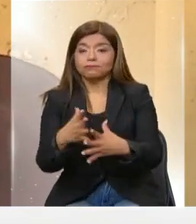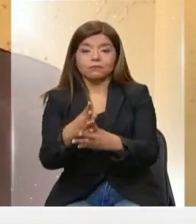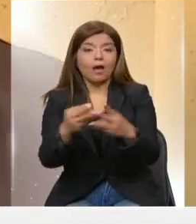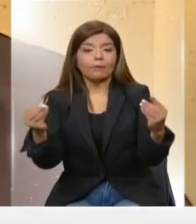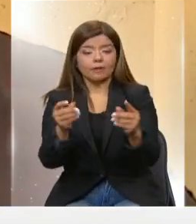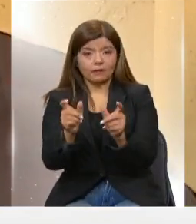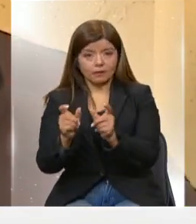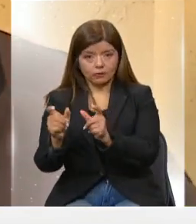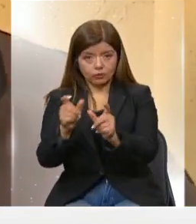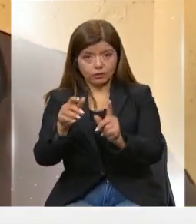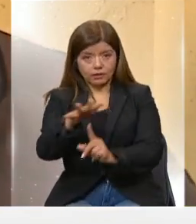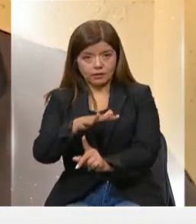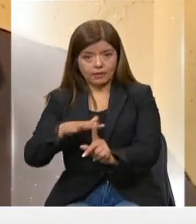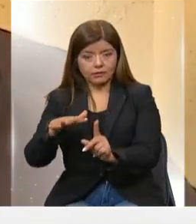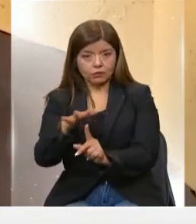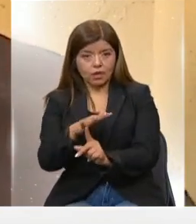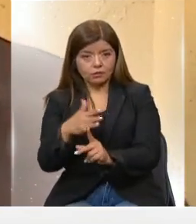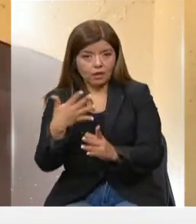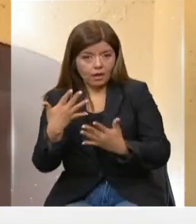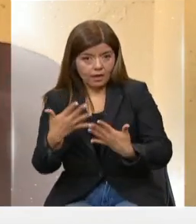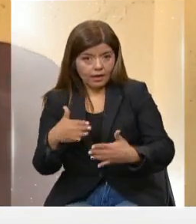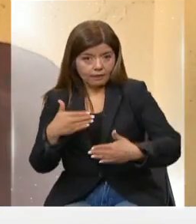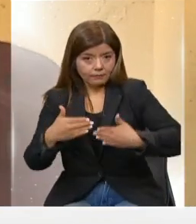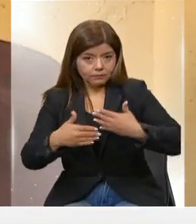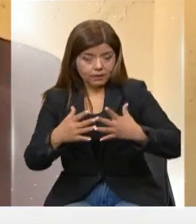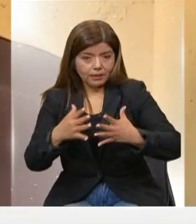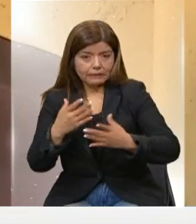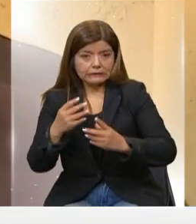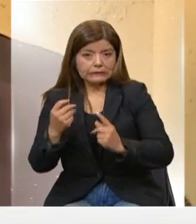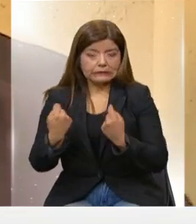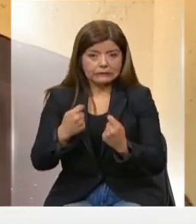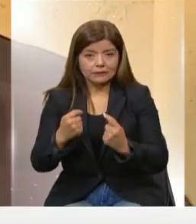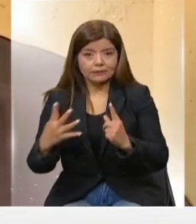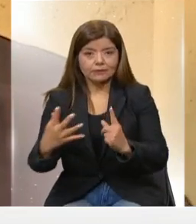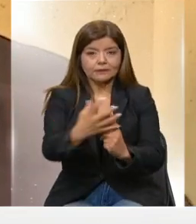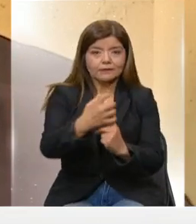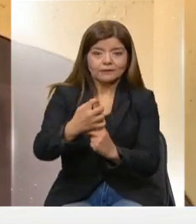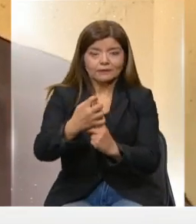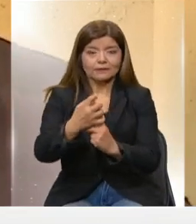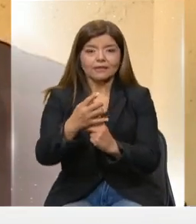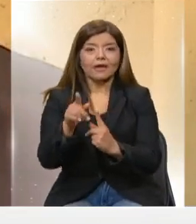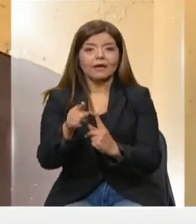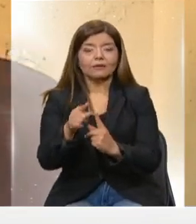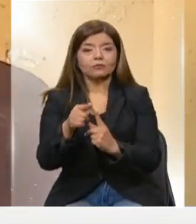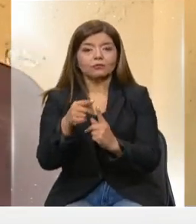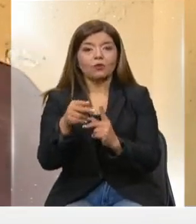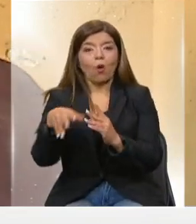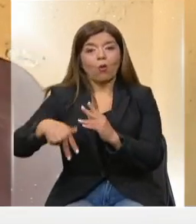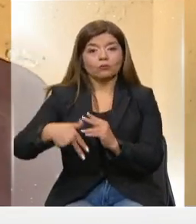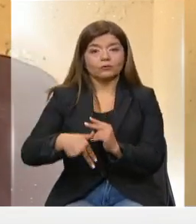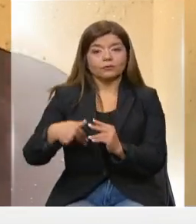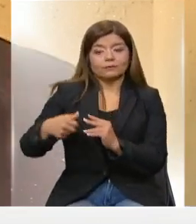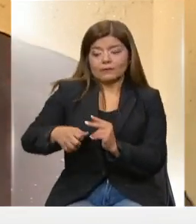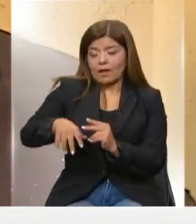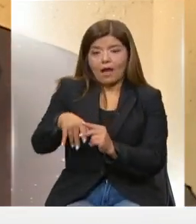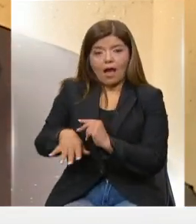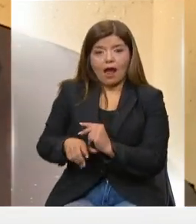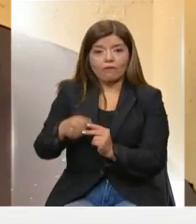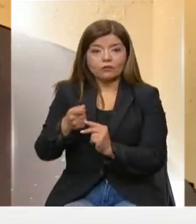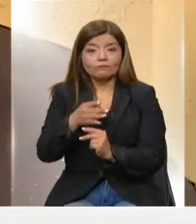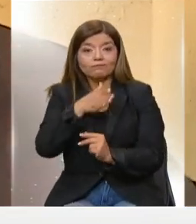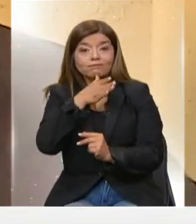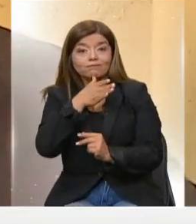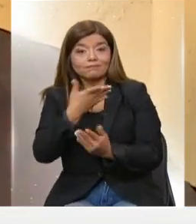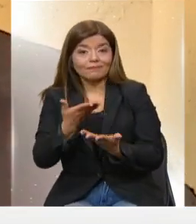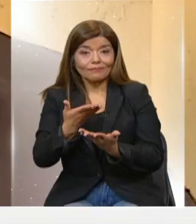la situación, ya por tratando de sujetar a este hombre, le saca del bolsillo, algo del bolsillo, ya sin saber